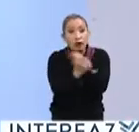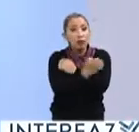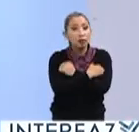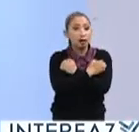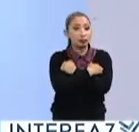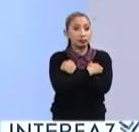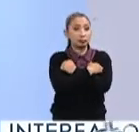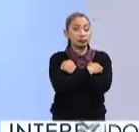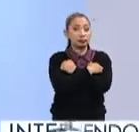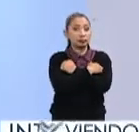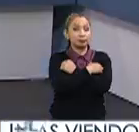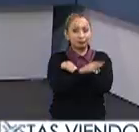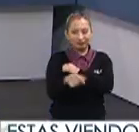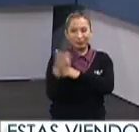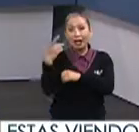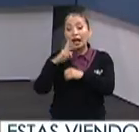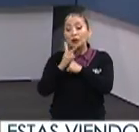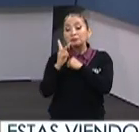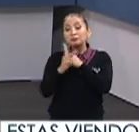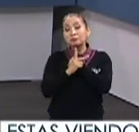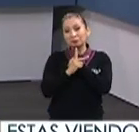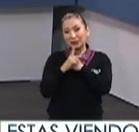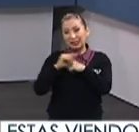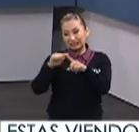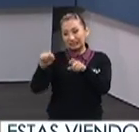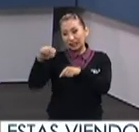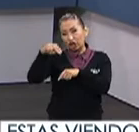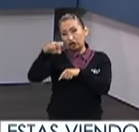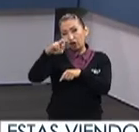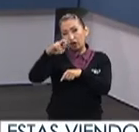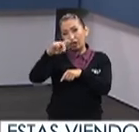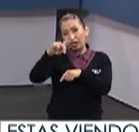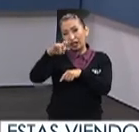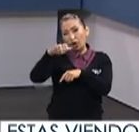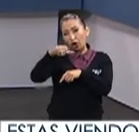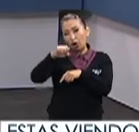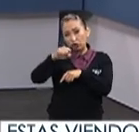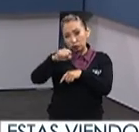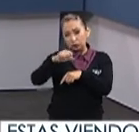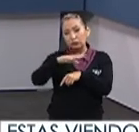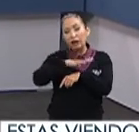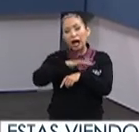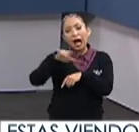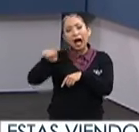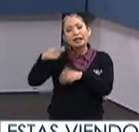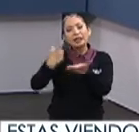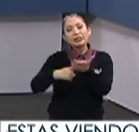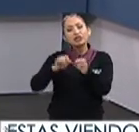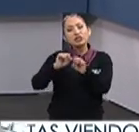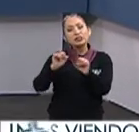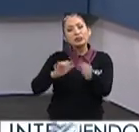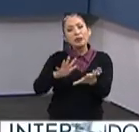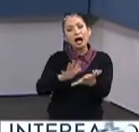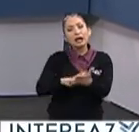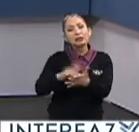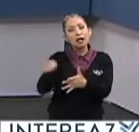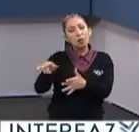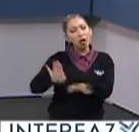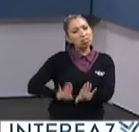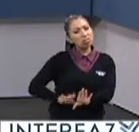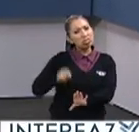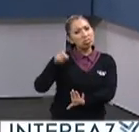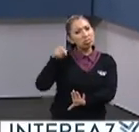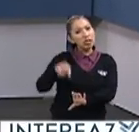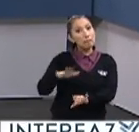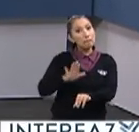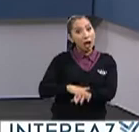educación. En los países nórdicos hay un sistema de prisiones que se caracterizan por